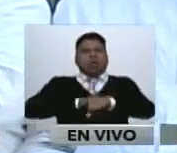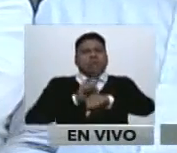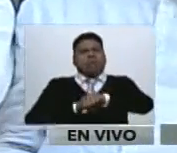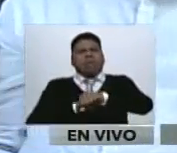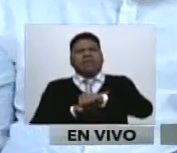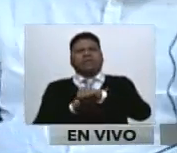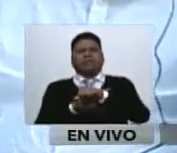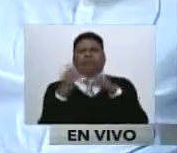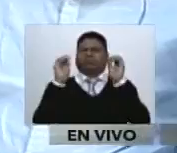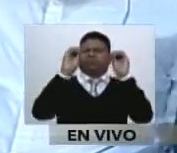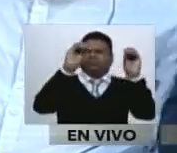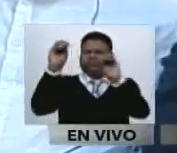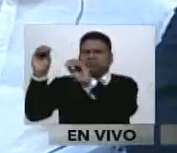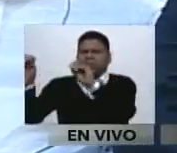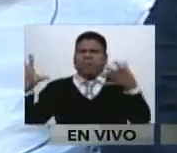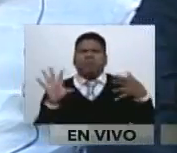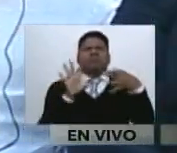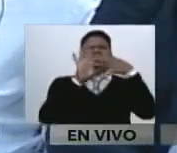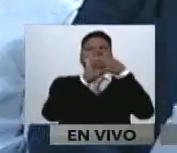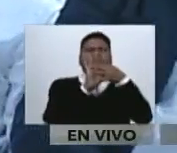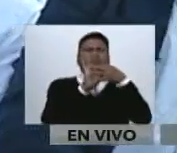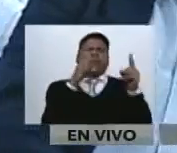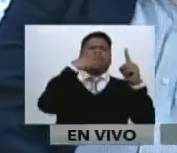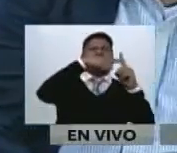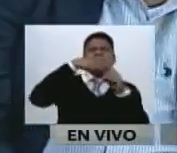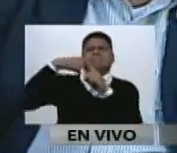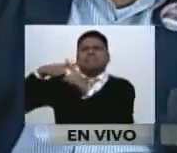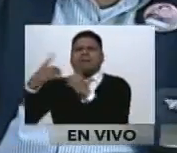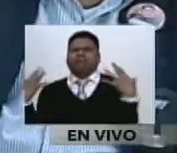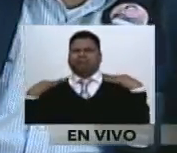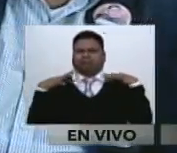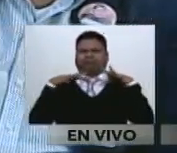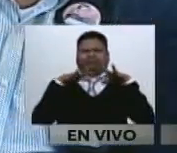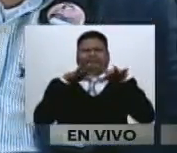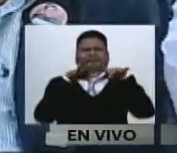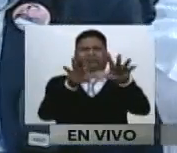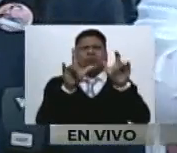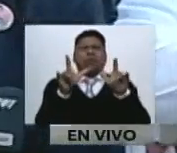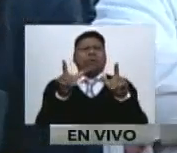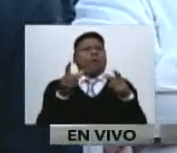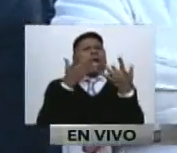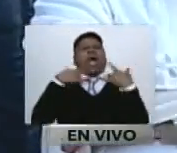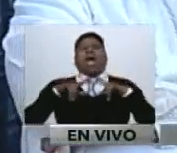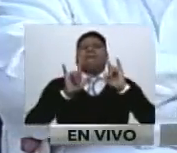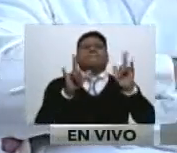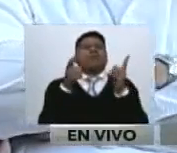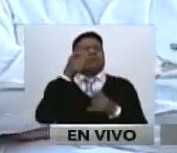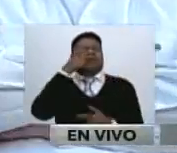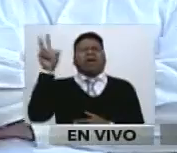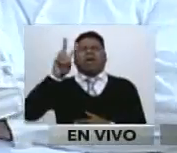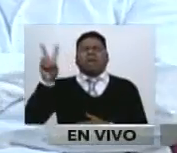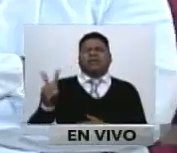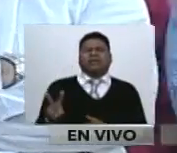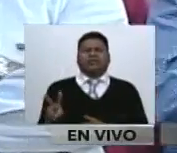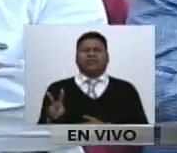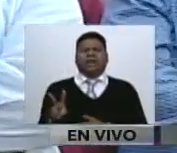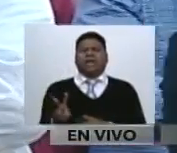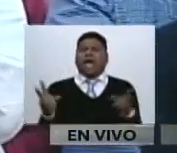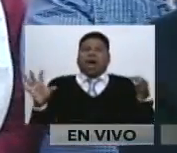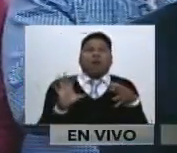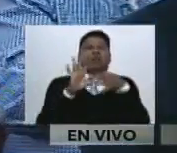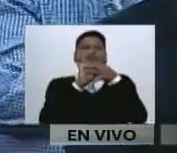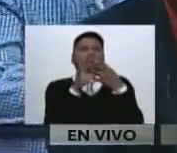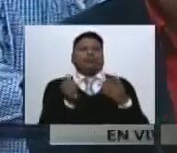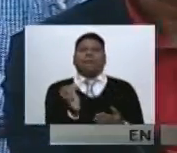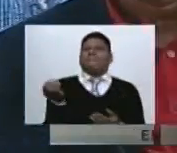de unirnos, de sumar, por amor a Venezuela, por amor a la patria que nos vio nacer y crecer. Juntos somos más, no